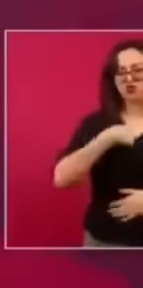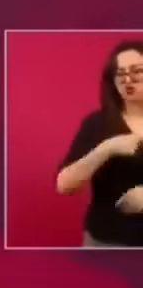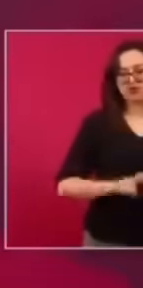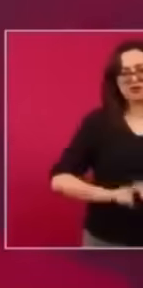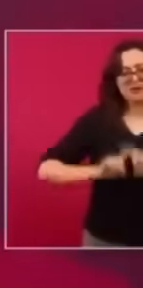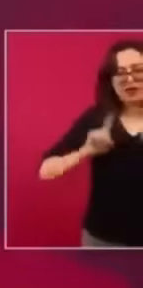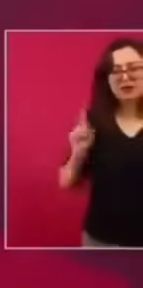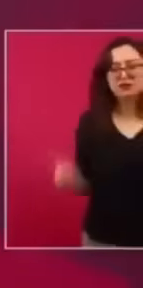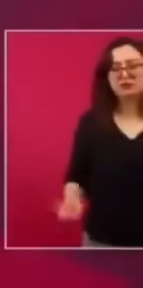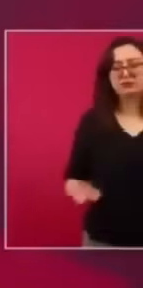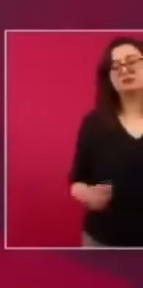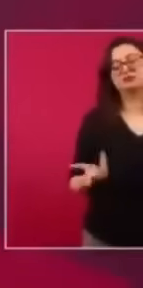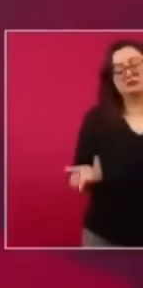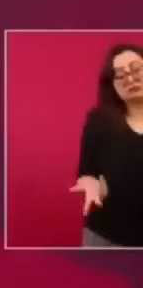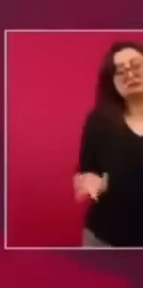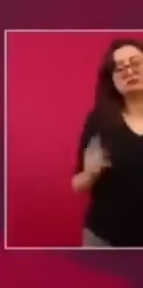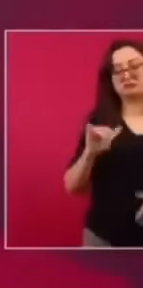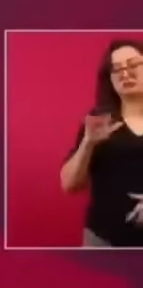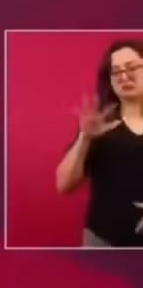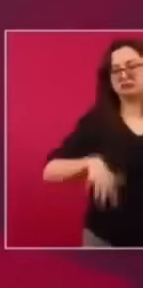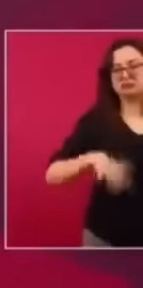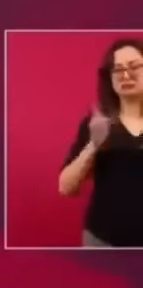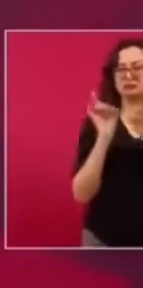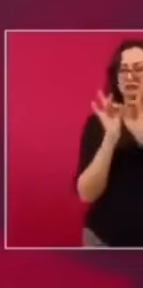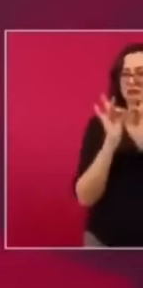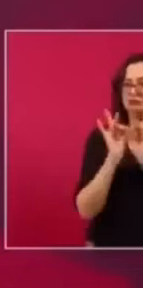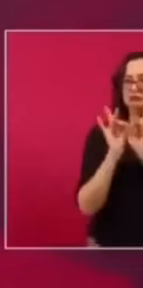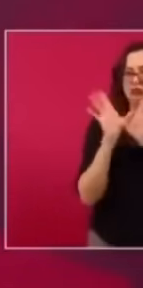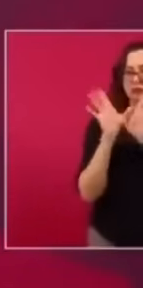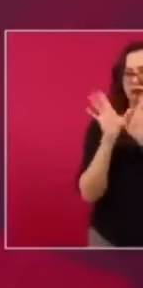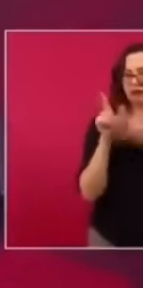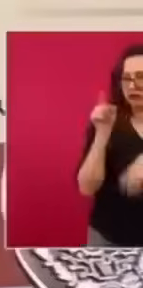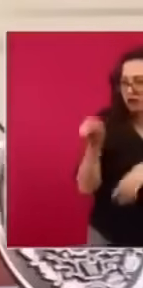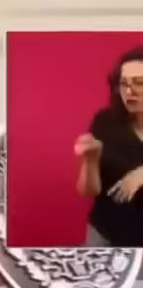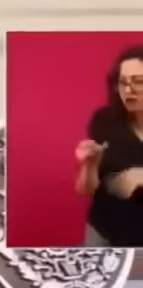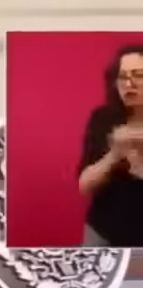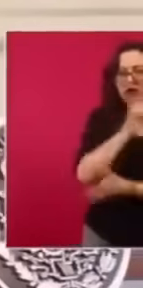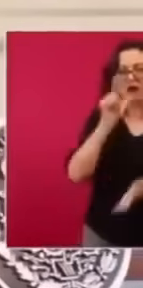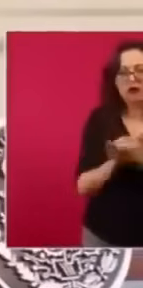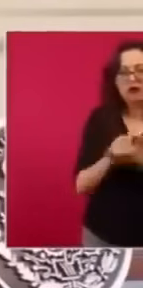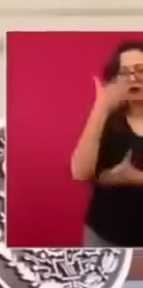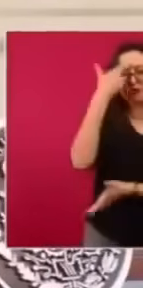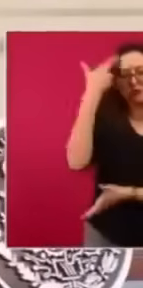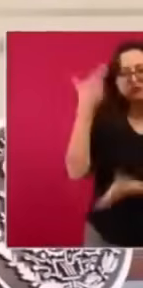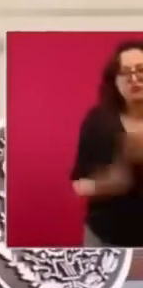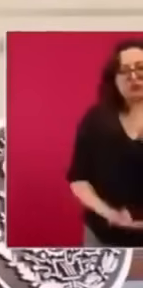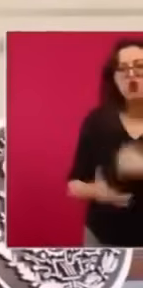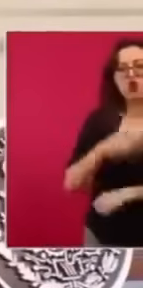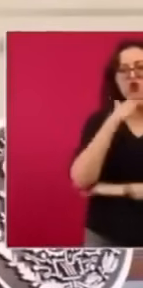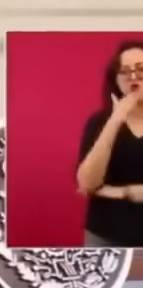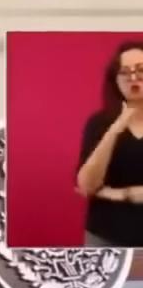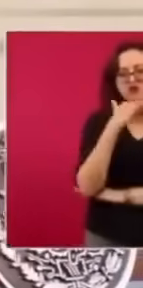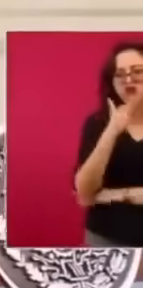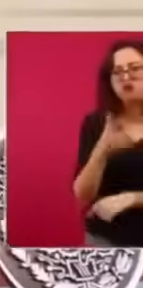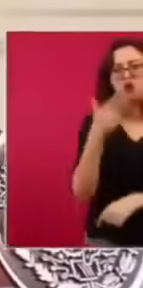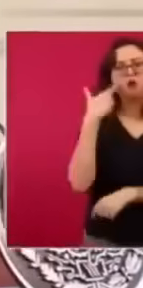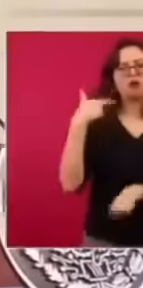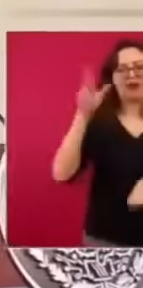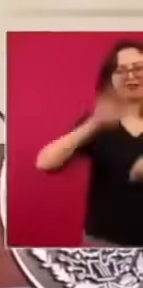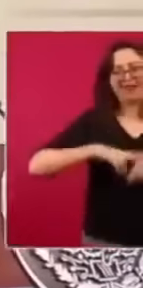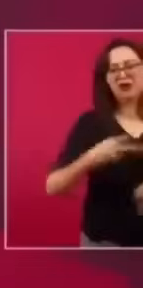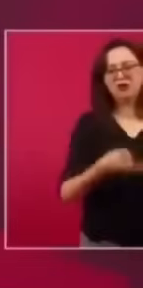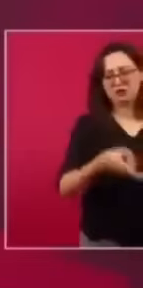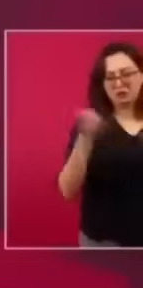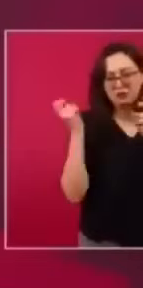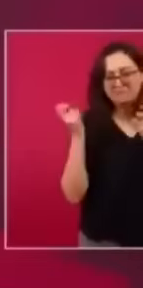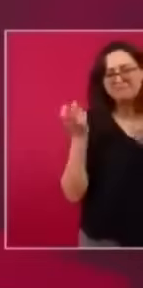no recuerdo que estas prácticas se hayan dado anteriormente, pero es precisamente el presidente López Obrador quien dice,